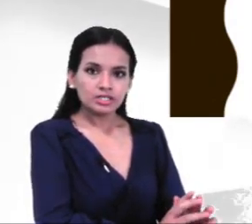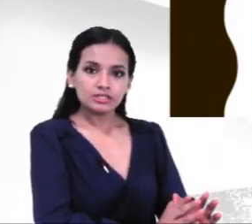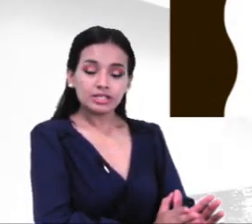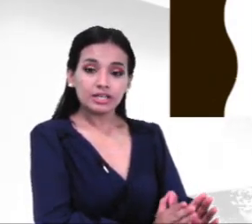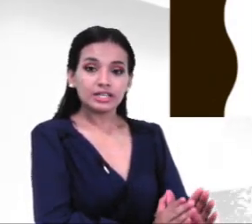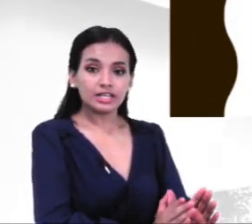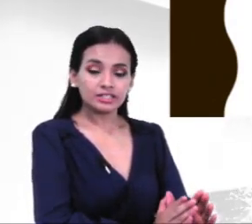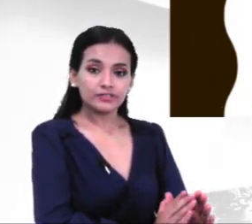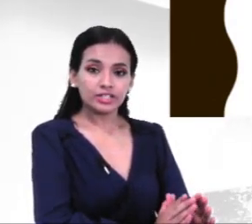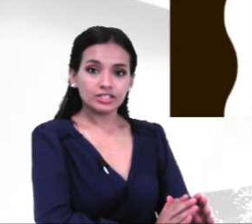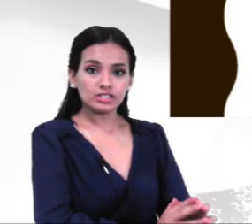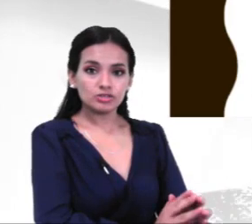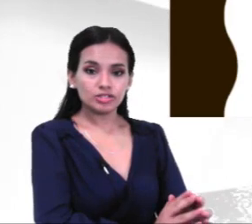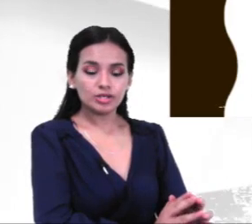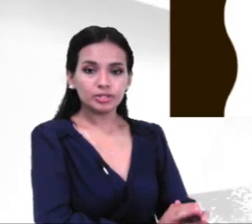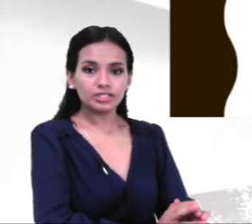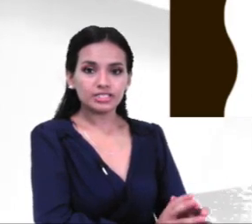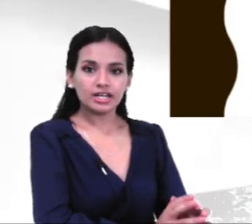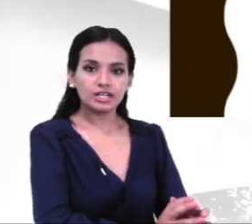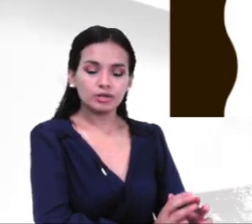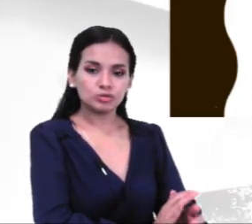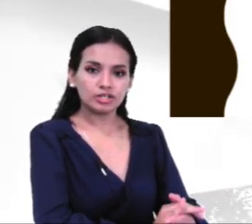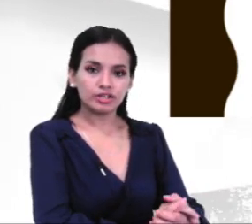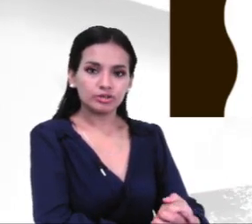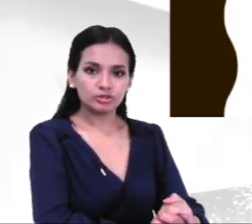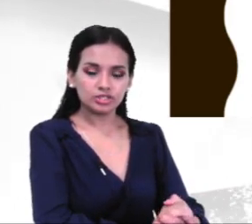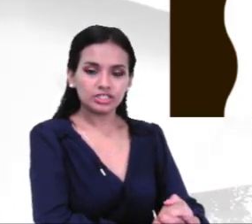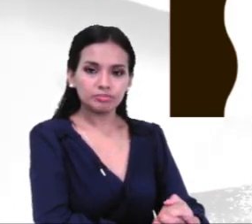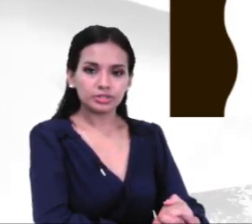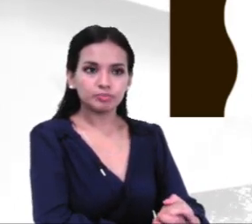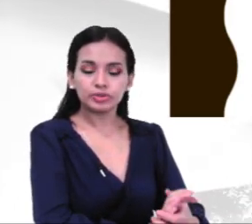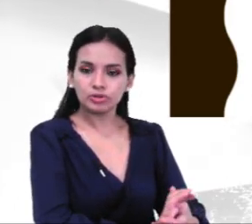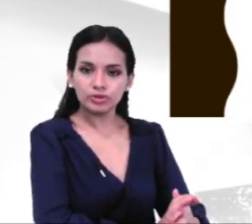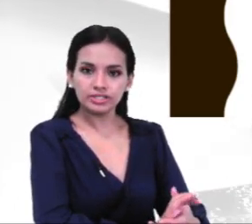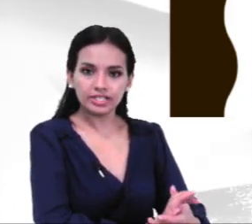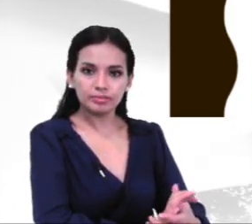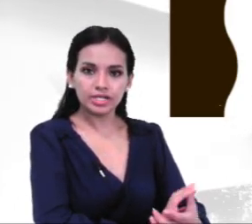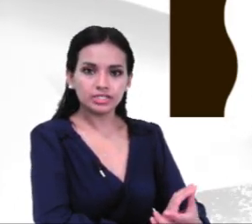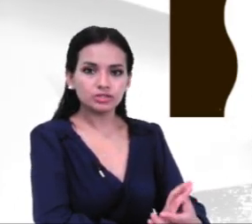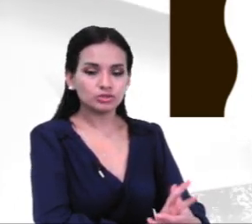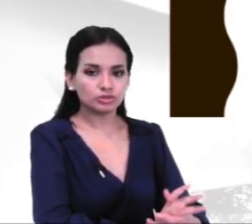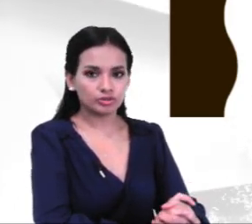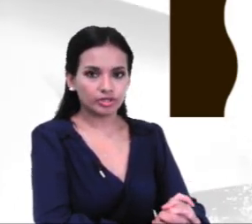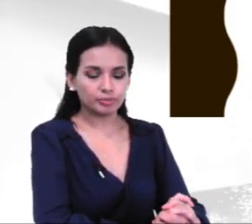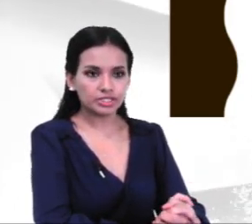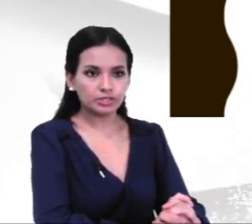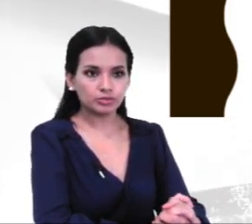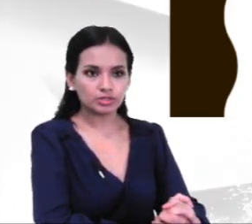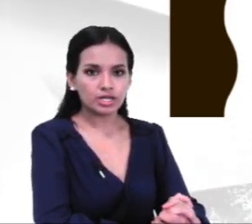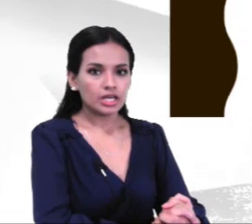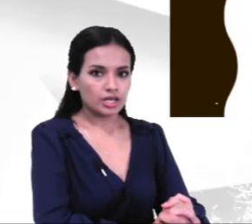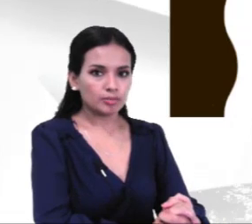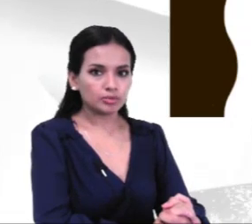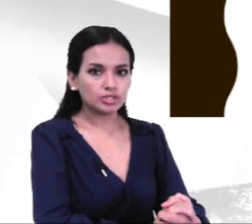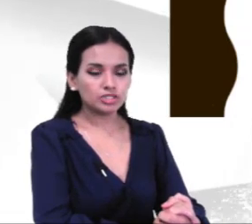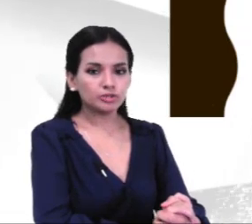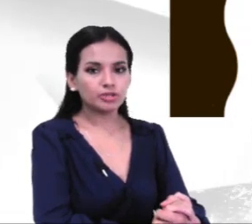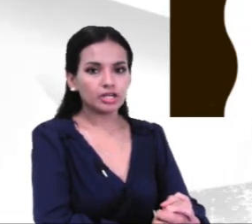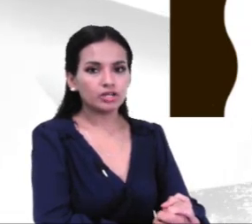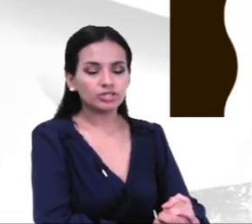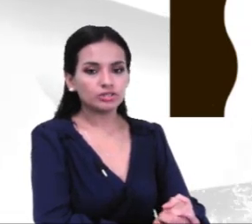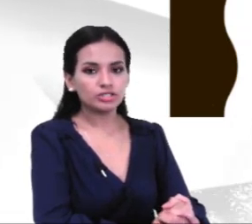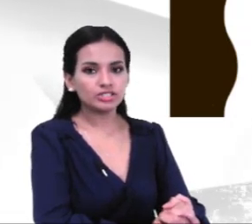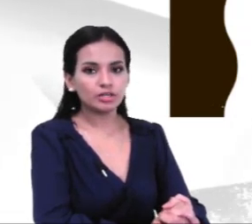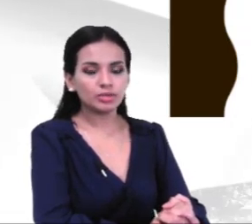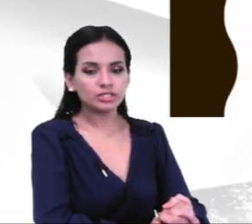se que en las diferentes sesiones de aprendizaje hemos hablado de ecosistemas pero no está de más que nosotros lo repasemos hemos dicho